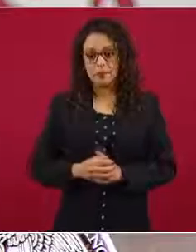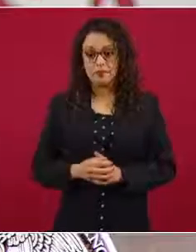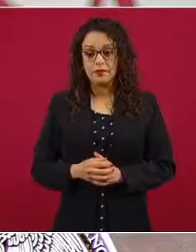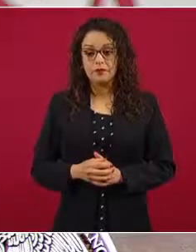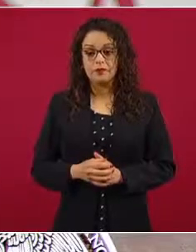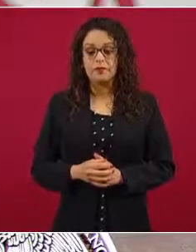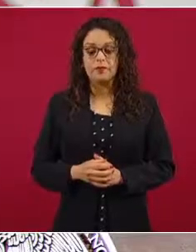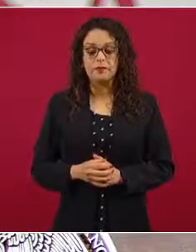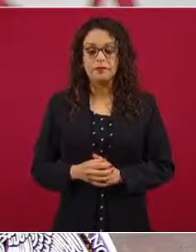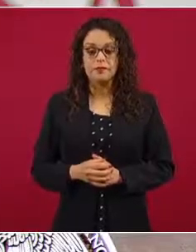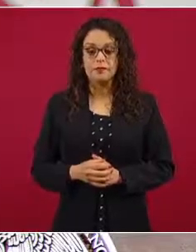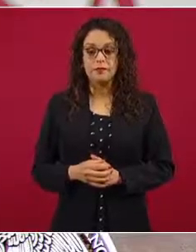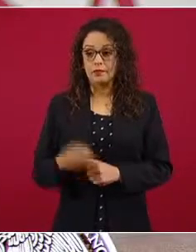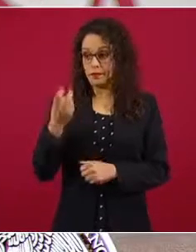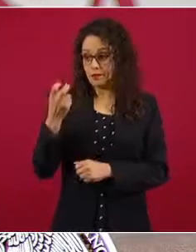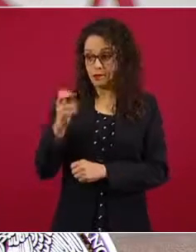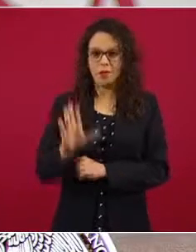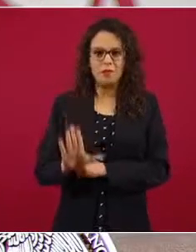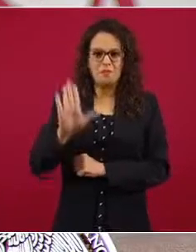Y se ve normal